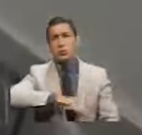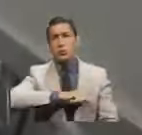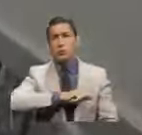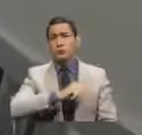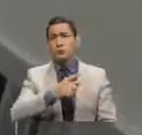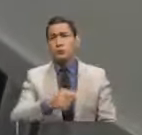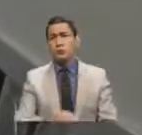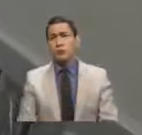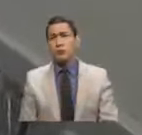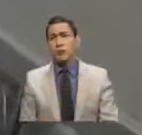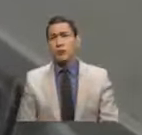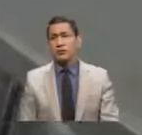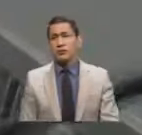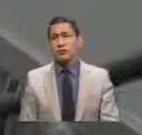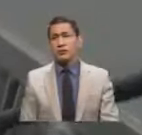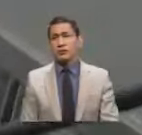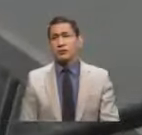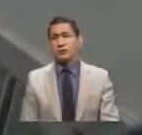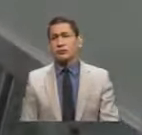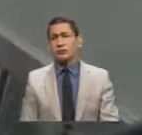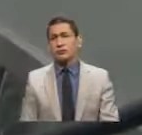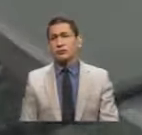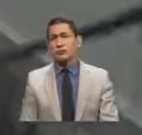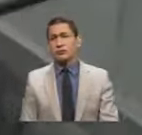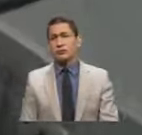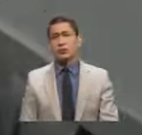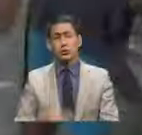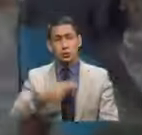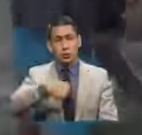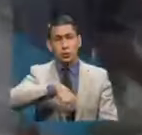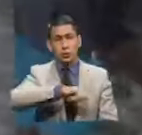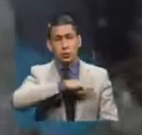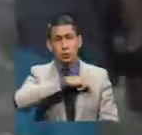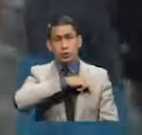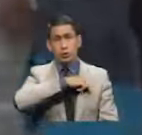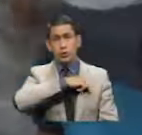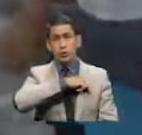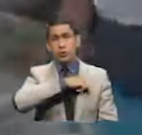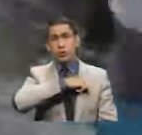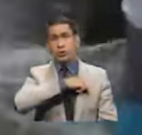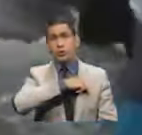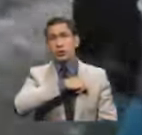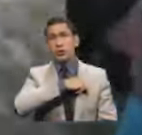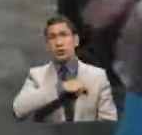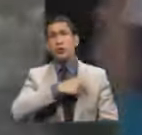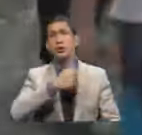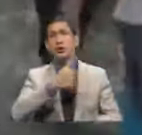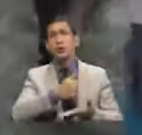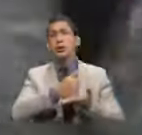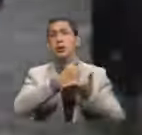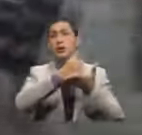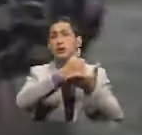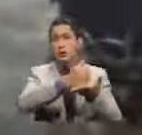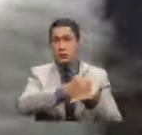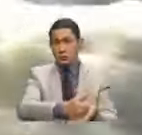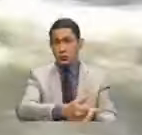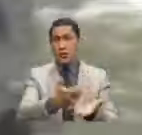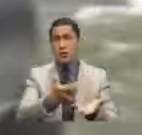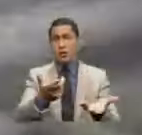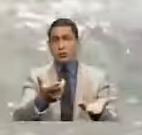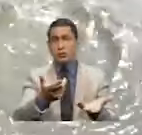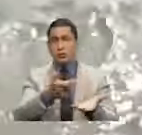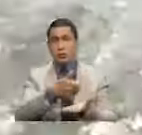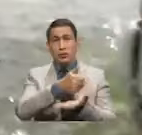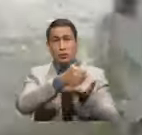Mira, ahí la están. Gracias, bendiciones. Igual nosotros estamos que lo guiamos, que baje la velocidad, por la misma razón, por los baches, para que no se metan y